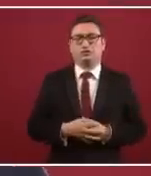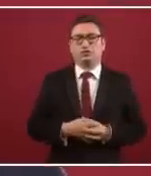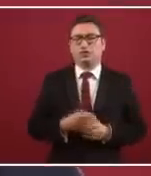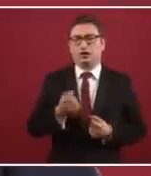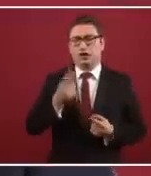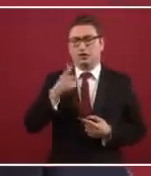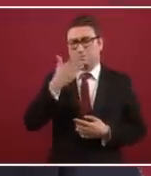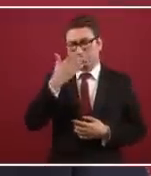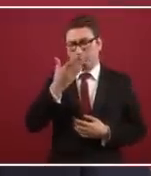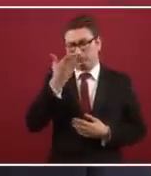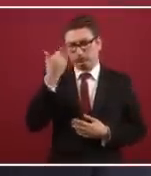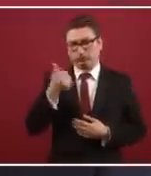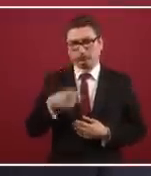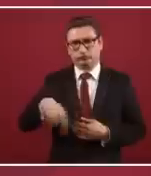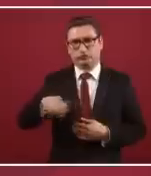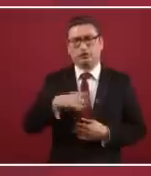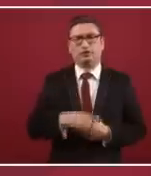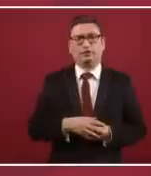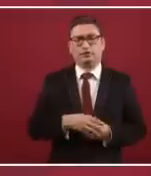instancias, estas dos